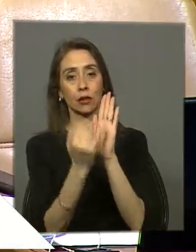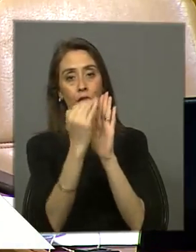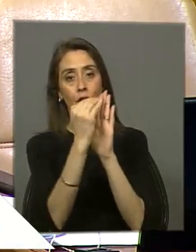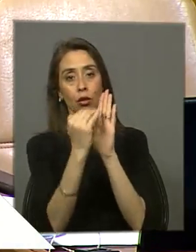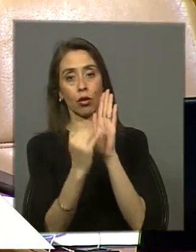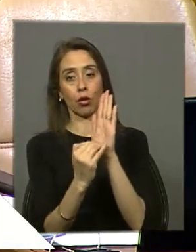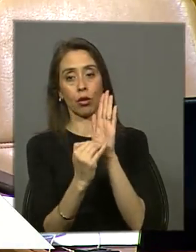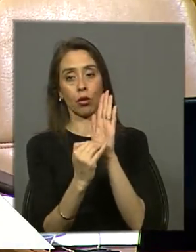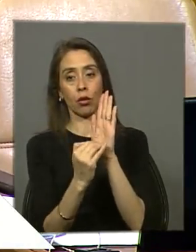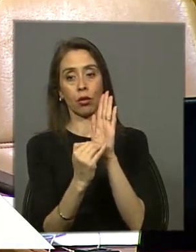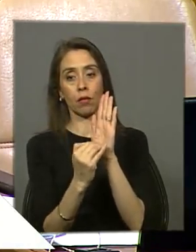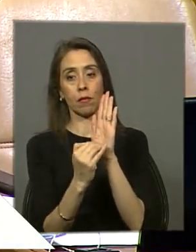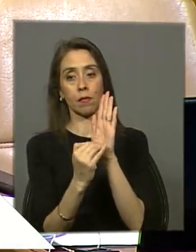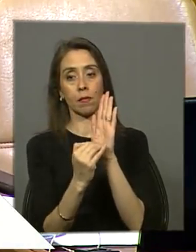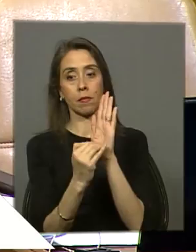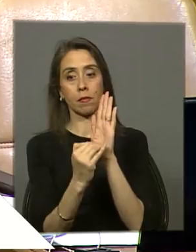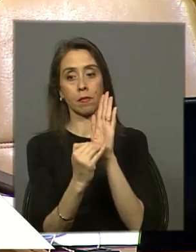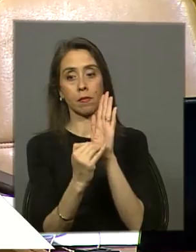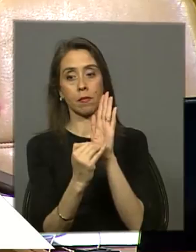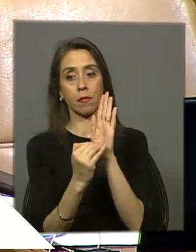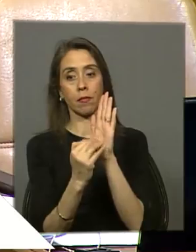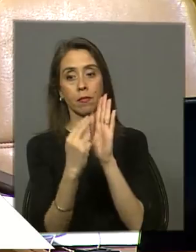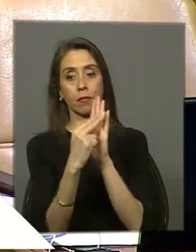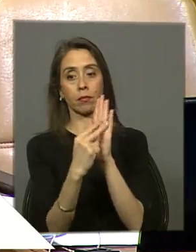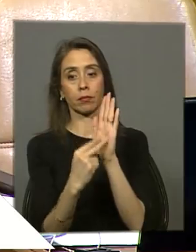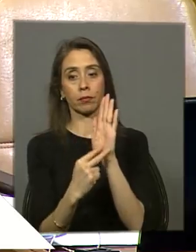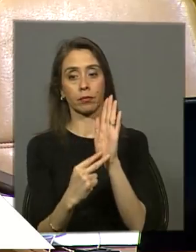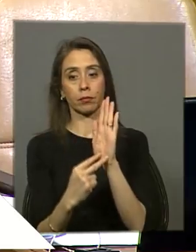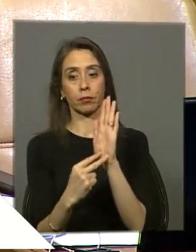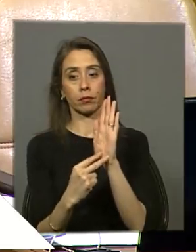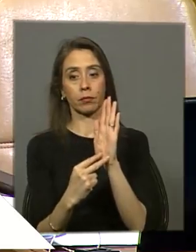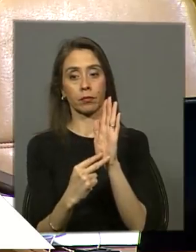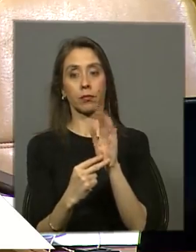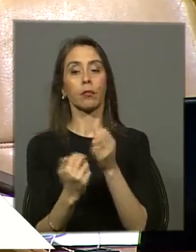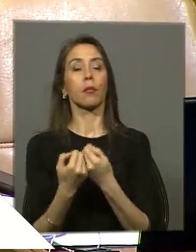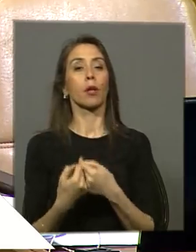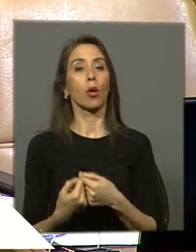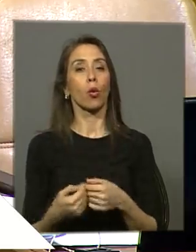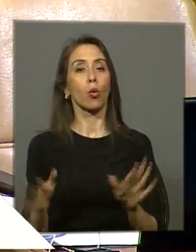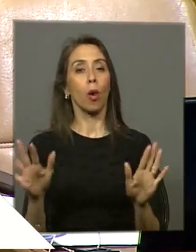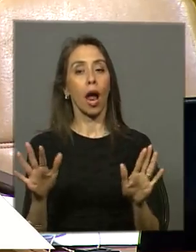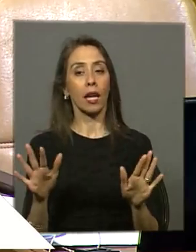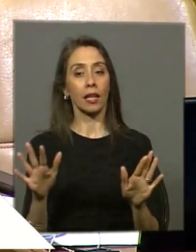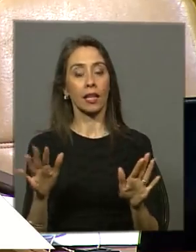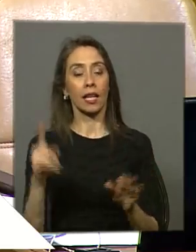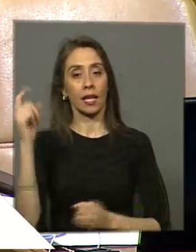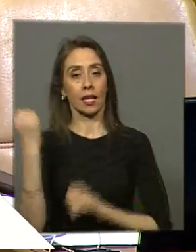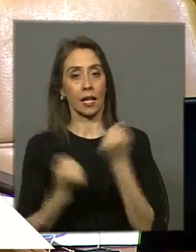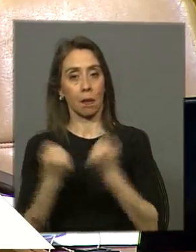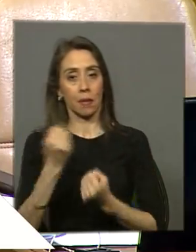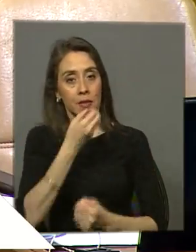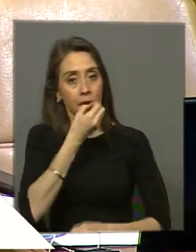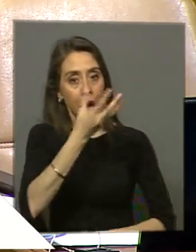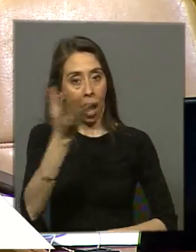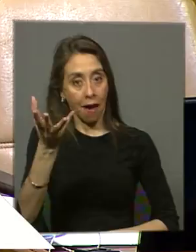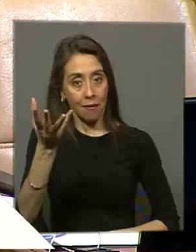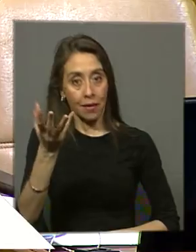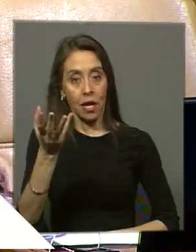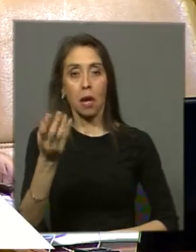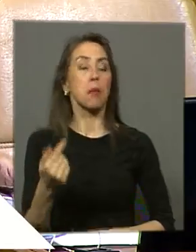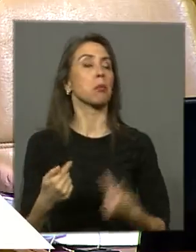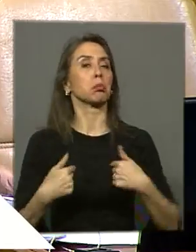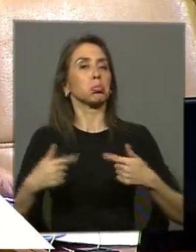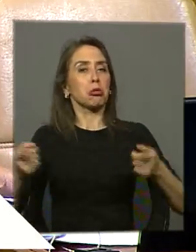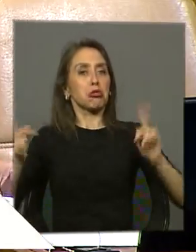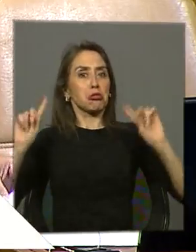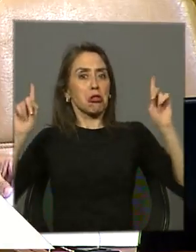continuación de lo que allí se leyó cualquier declaración del proveedor en orden a eximir